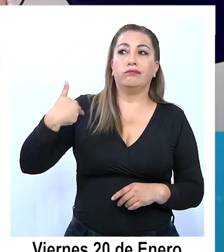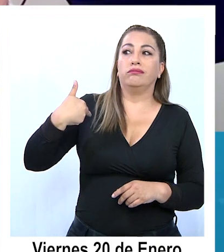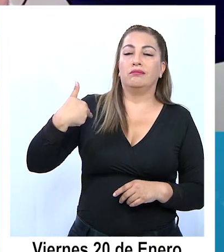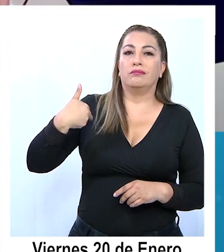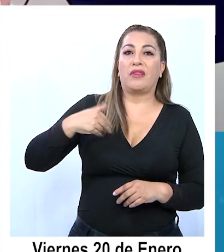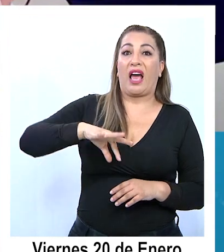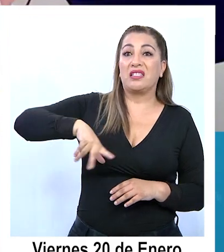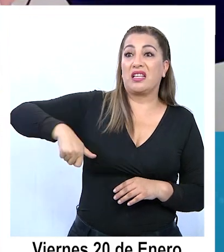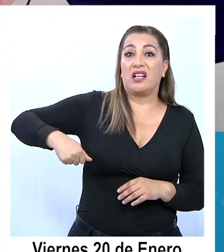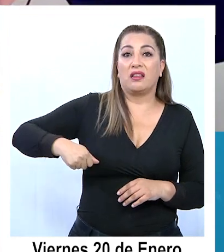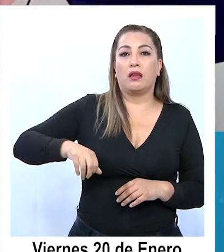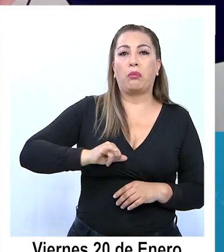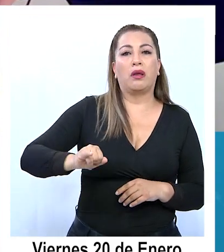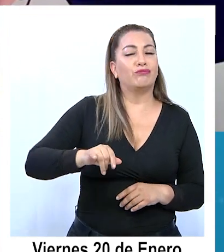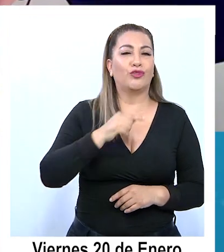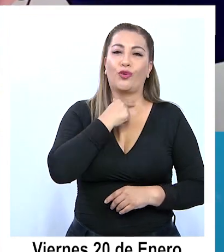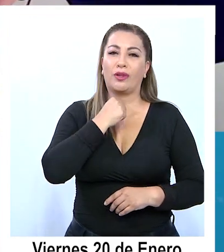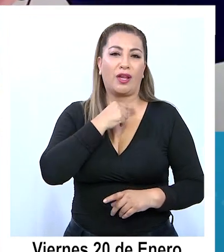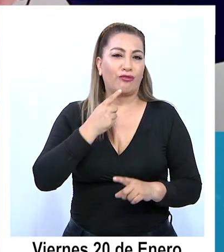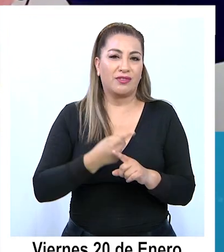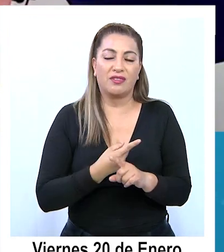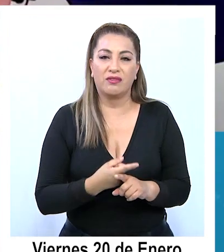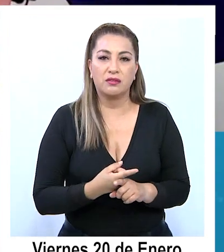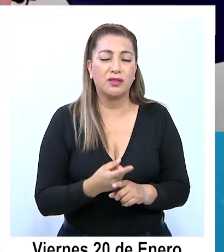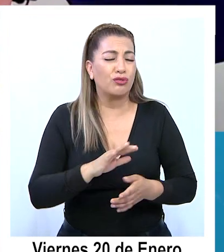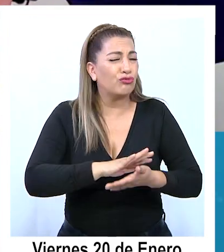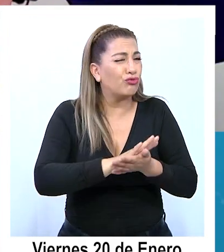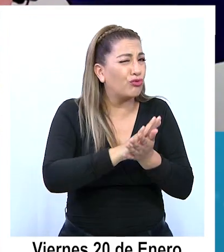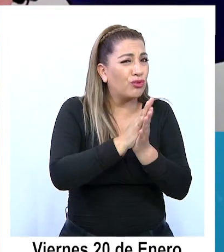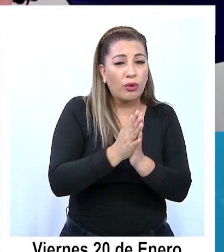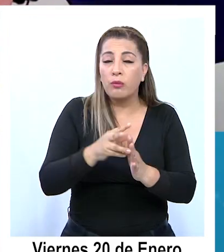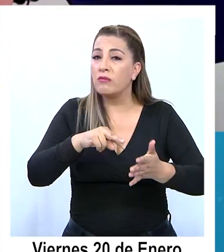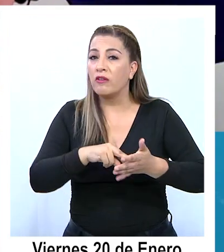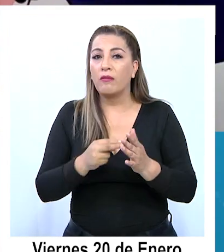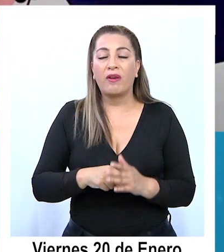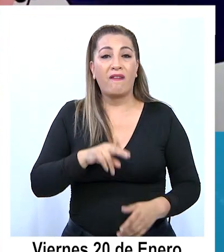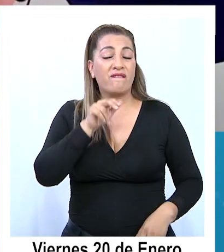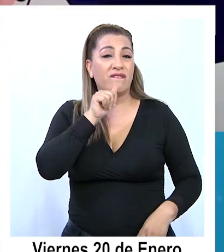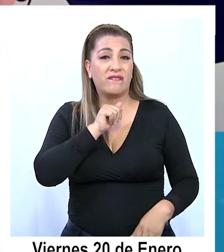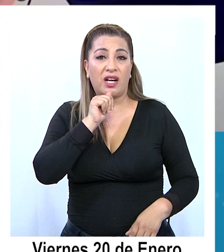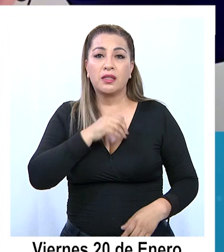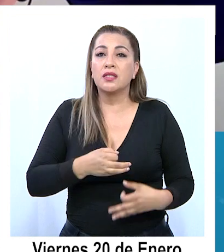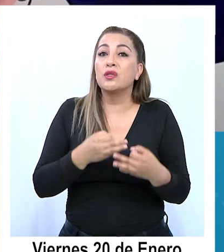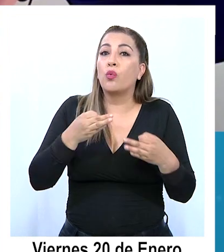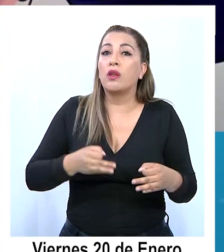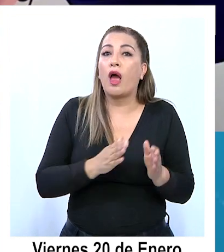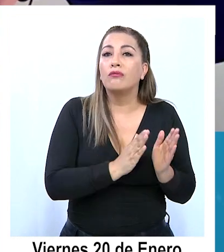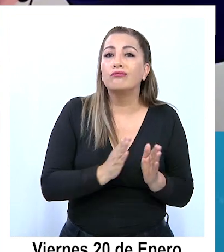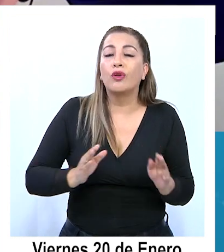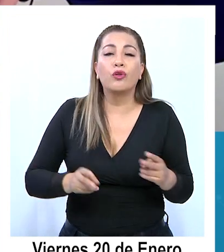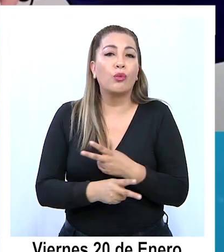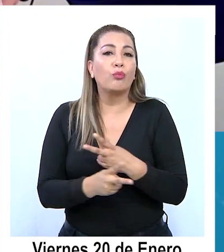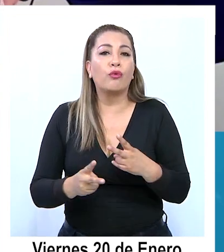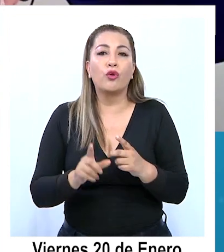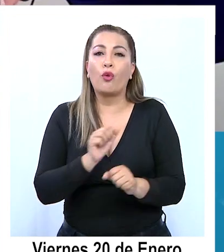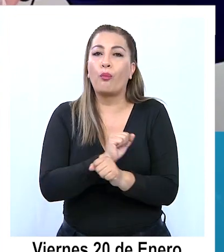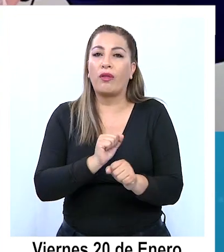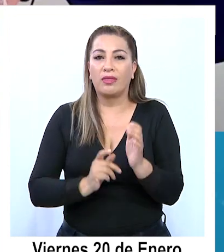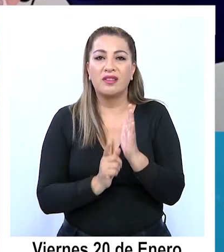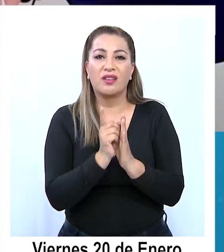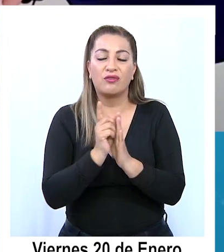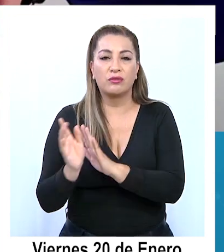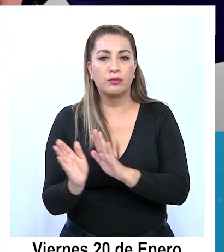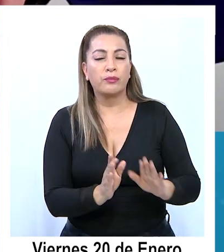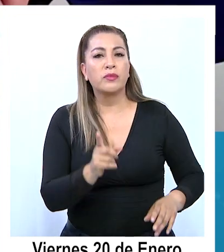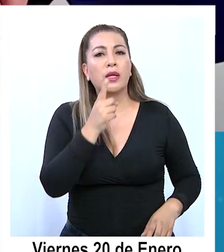vuelven. Entonces, afecta todo, todo. Sin seguridad, sin orden público, nada puede desarrollarse correctamente.